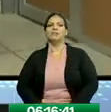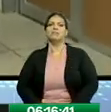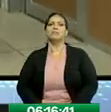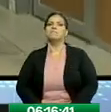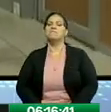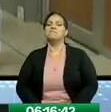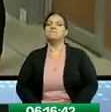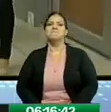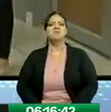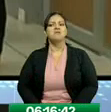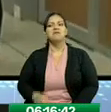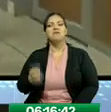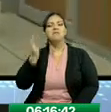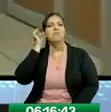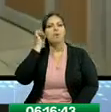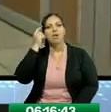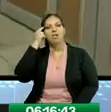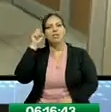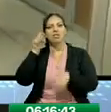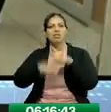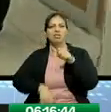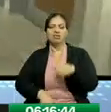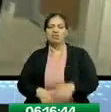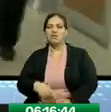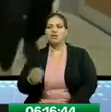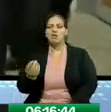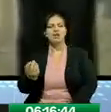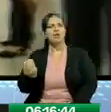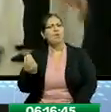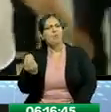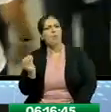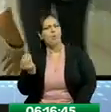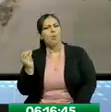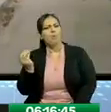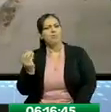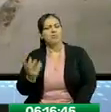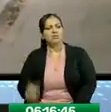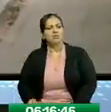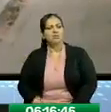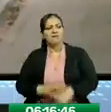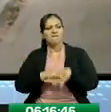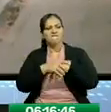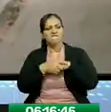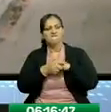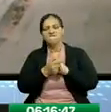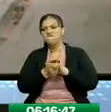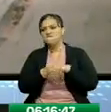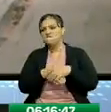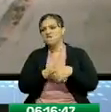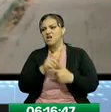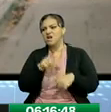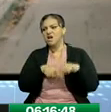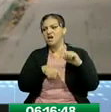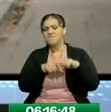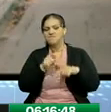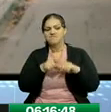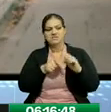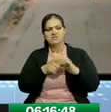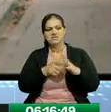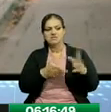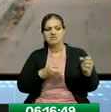esquema. Claro, tiene un desorden patológico. Desorden, una patología, claro. Totalmente en el, Mira que yo tuve la oportunidad, por mis muchas